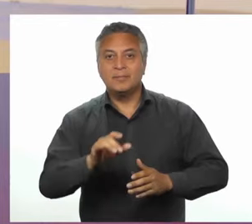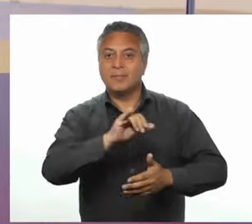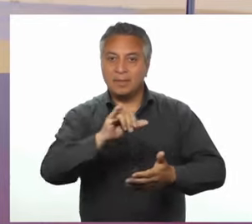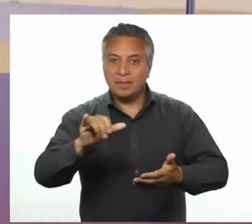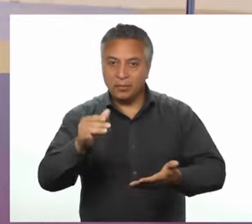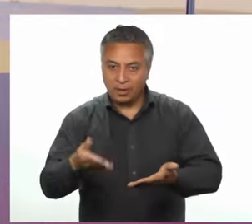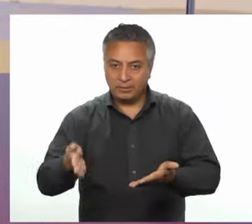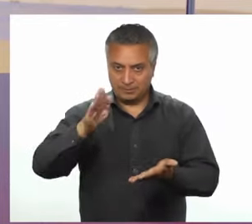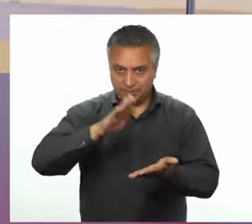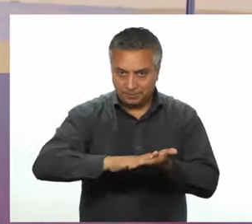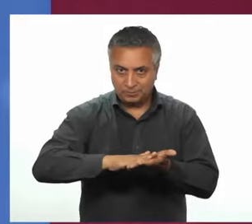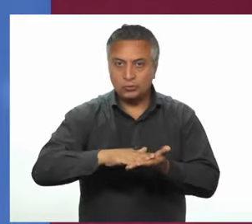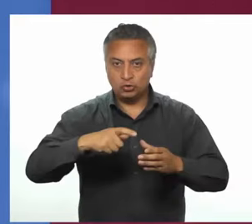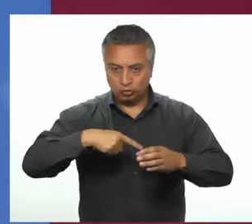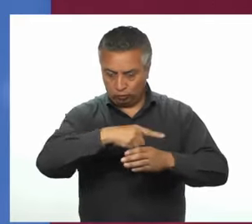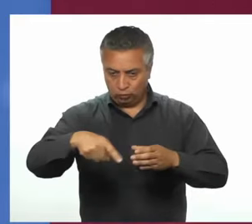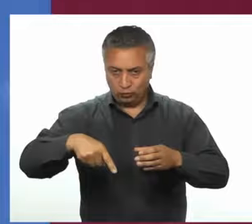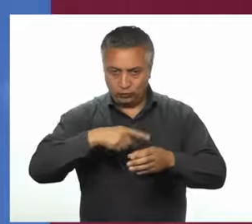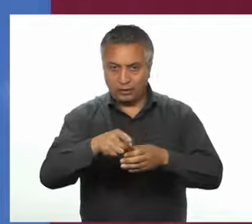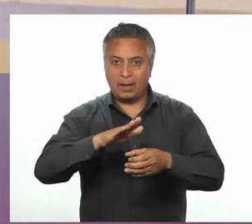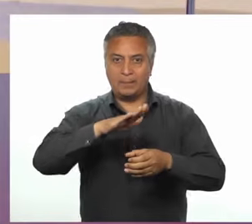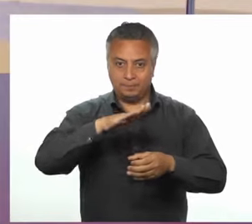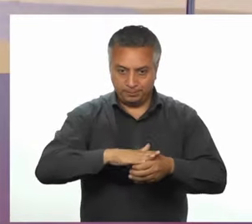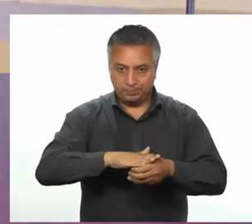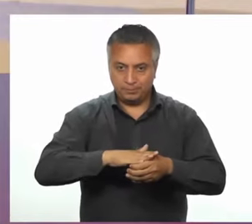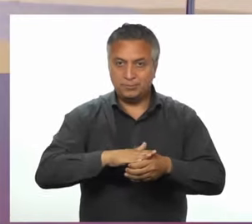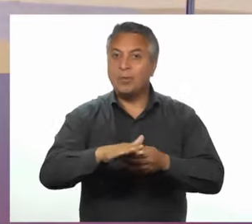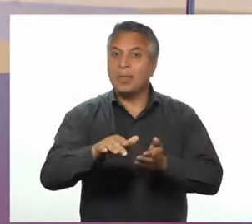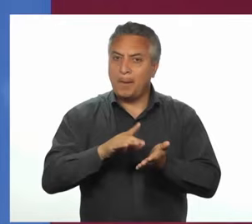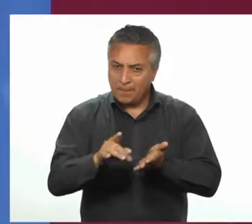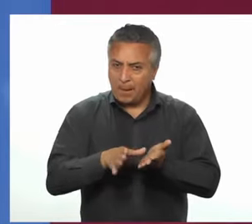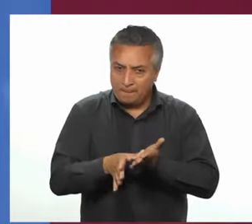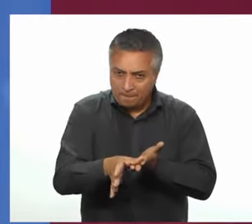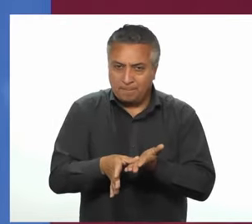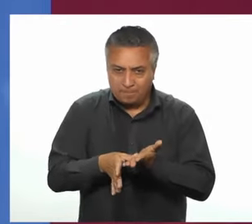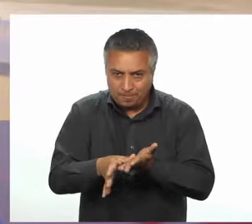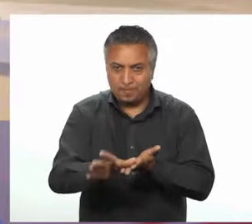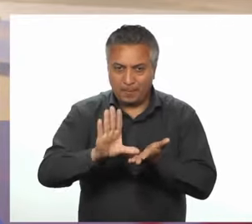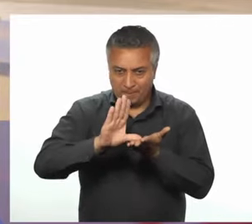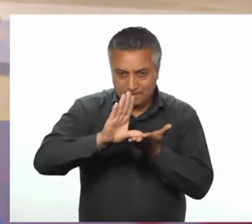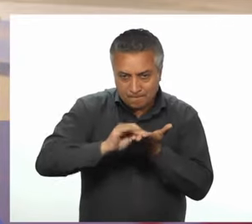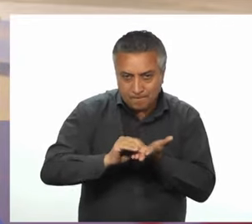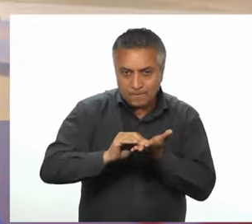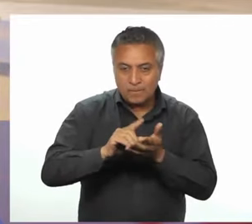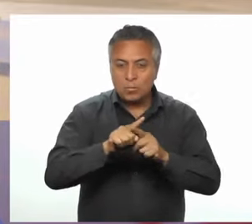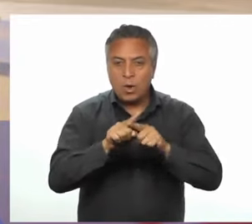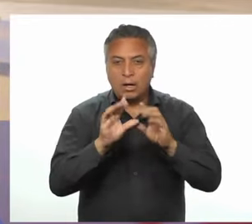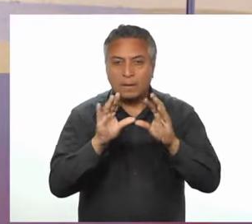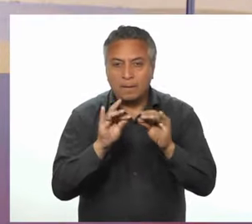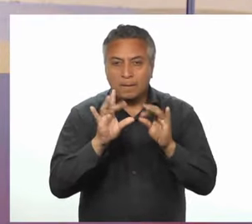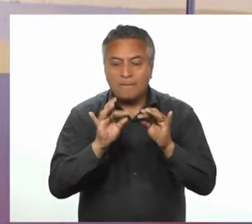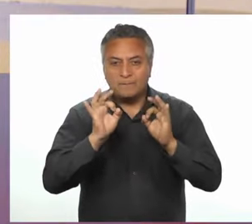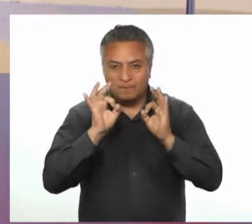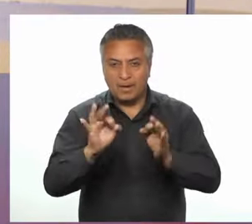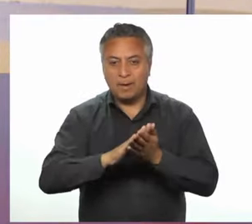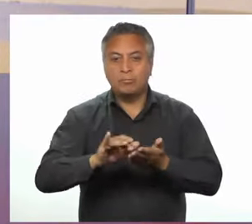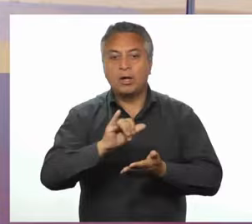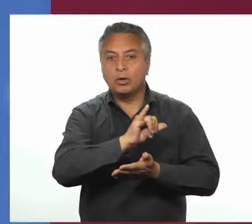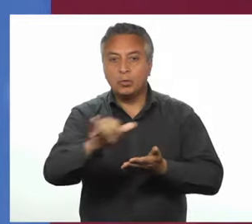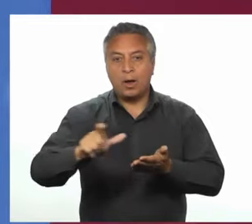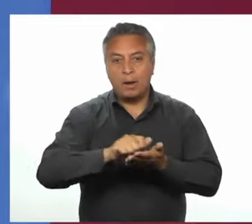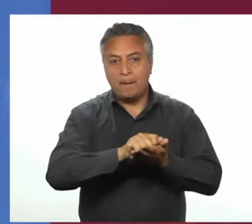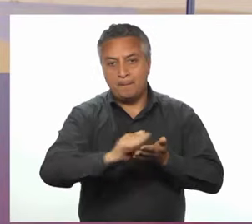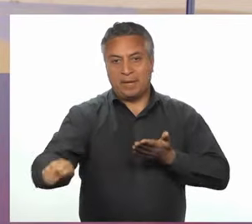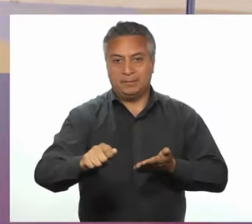y la pegaremos en la cubierta. Debemos presionar para que se adhiera lo mejor posible y luego